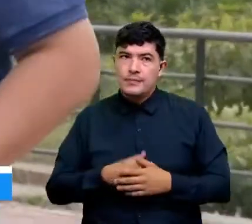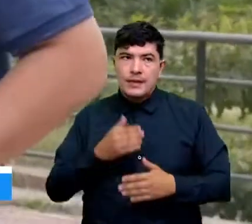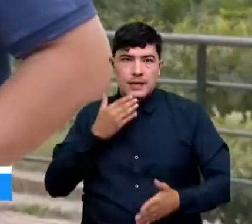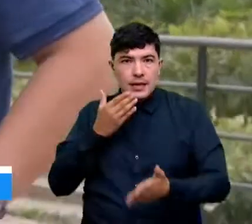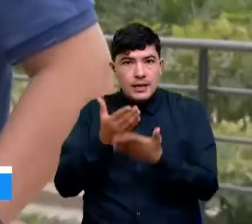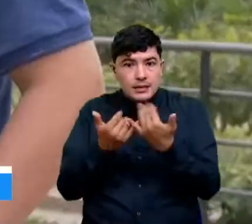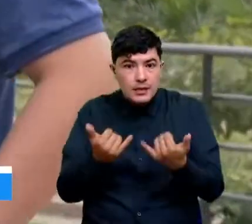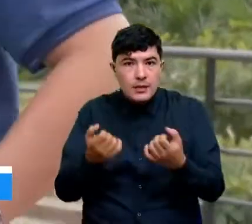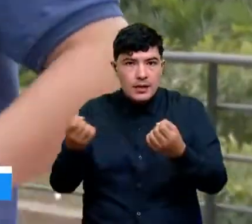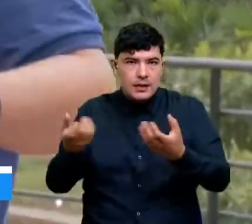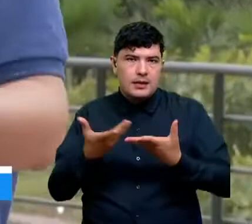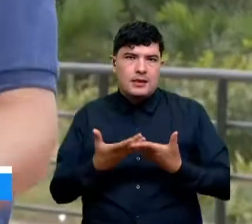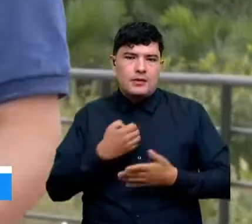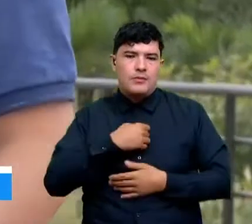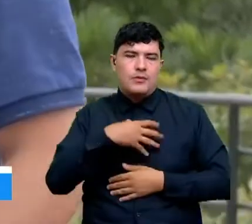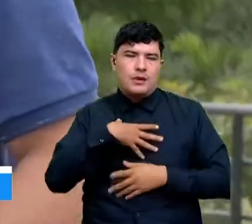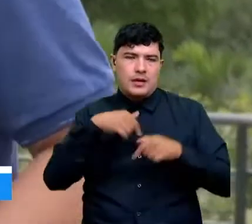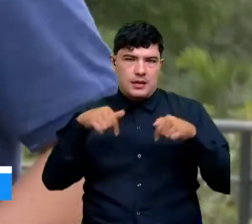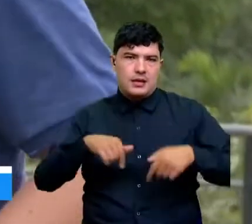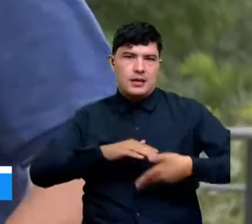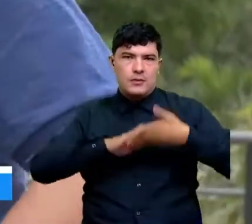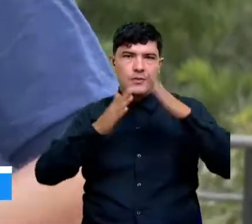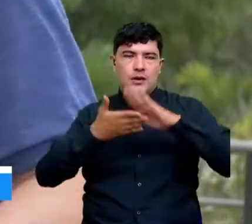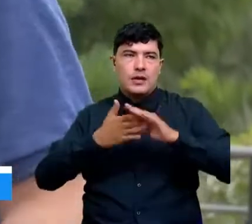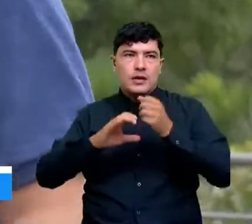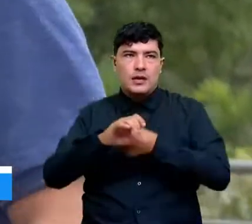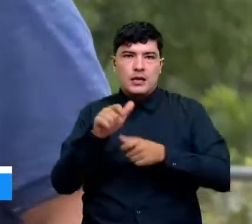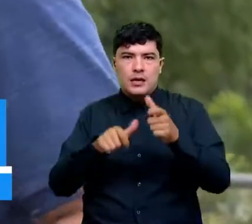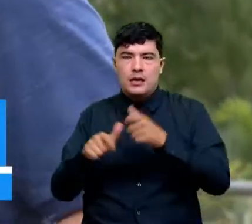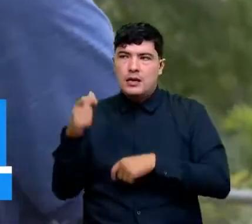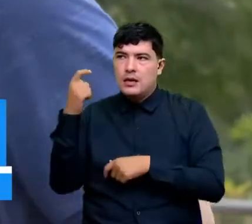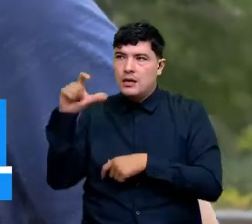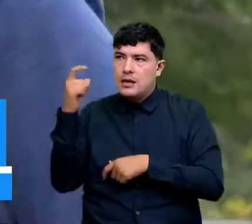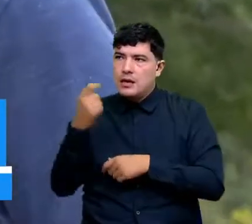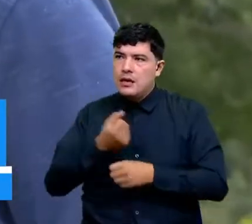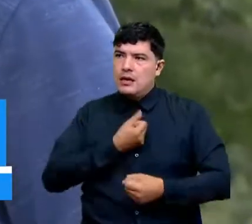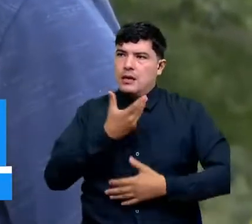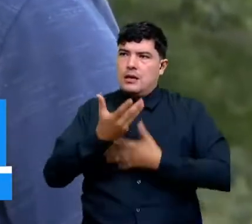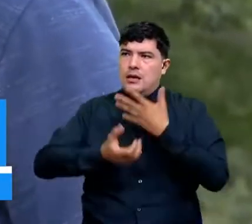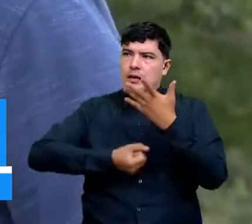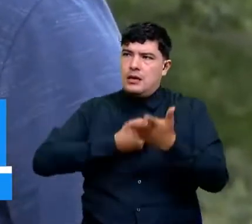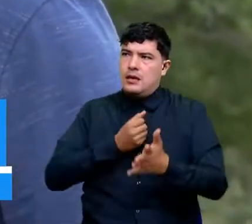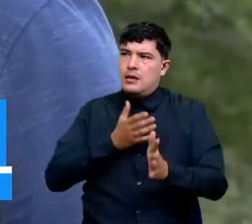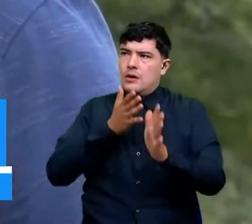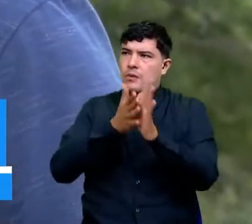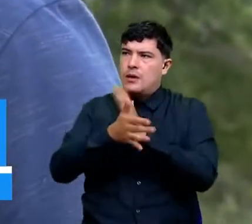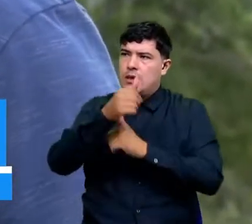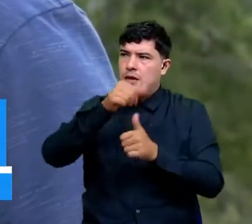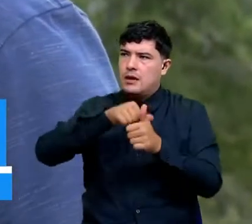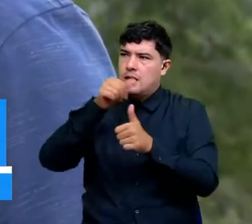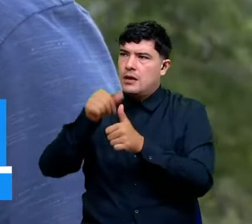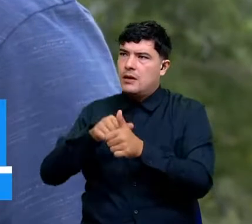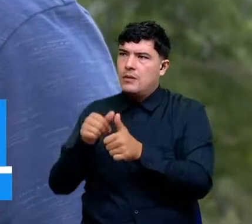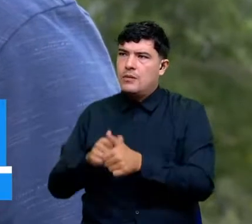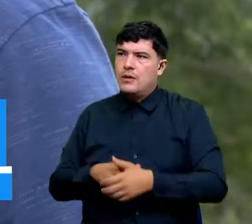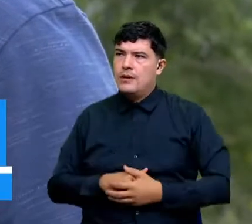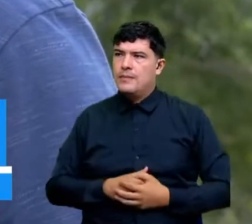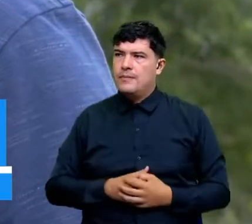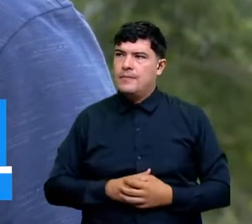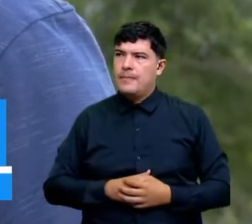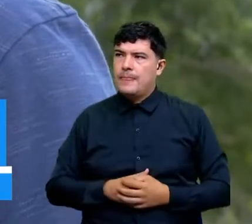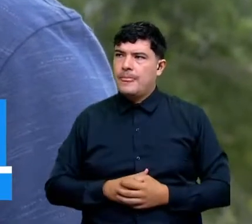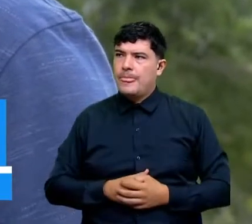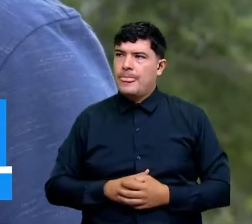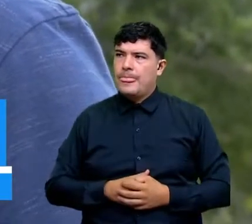por la oportunidad que tienen ante la comunidad cucuteña de expresar cada una de las inconformidades que suceden en la ciudad de Cúcuta. Nosotros